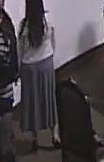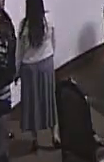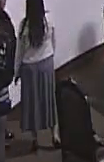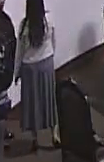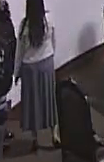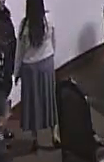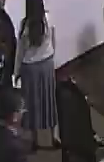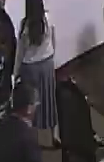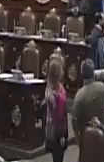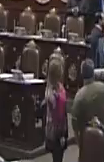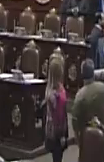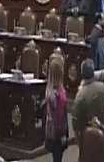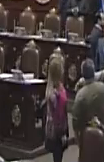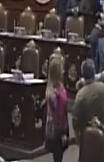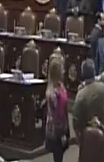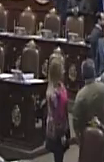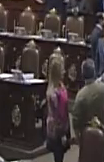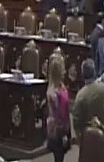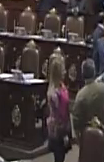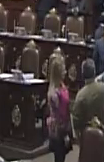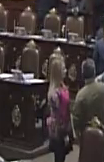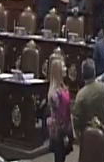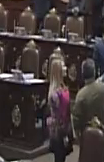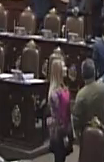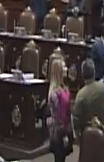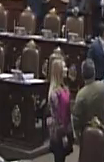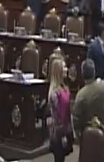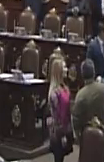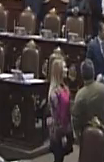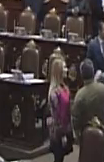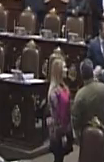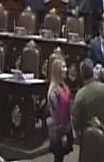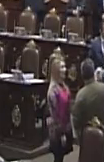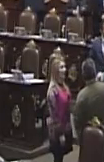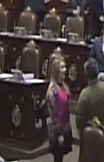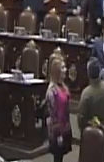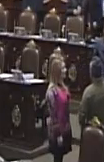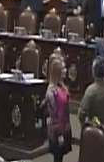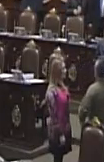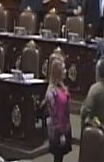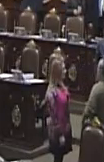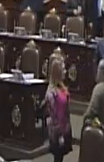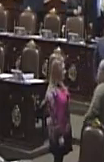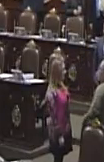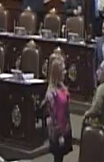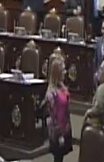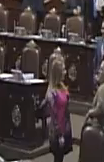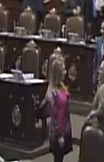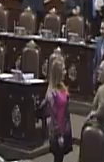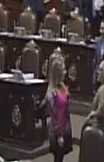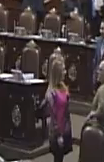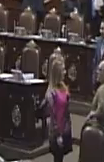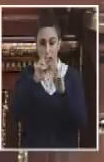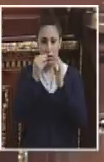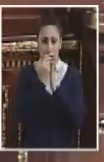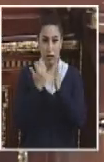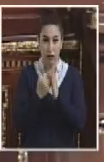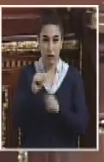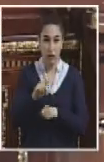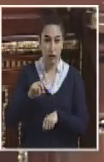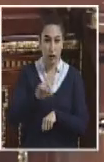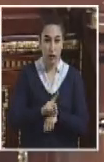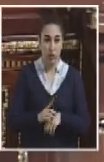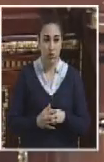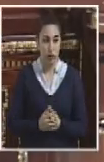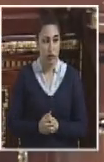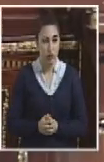órgano legislativo. Por instrucciones de la Presidencia, se pregunta al Pleno si es de dispensarse la lectura del